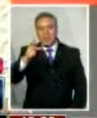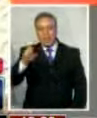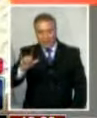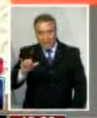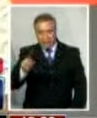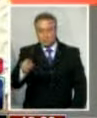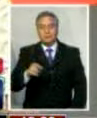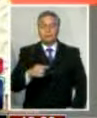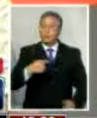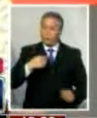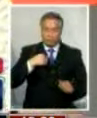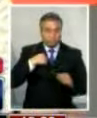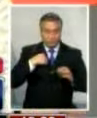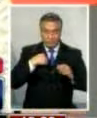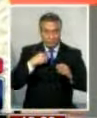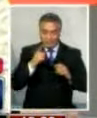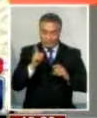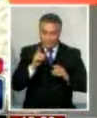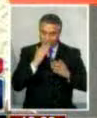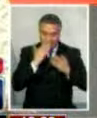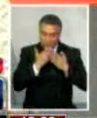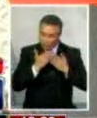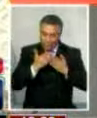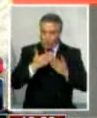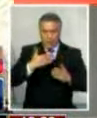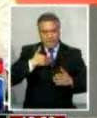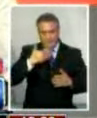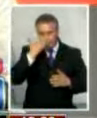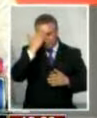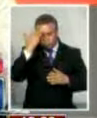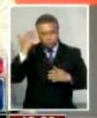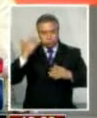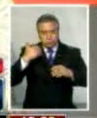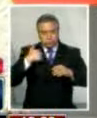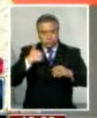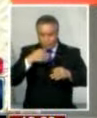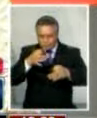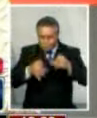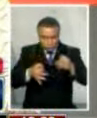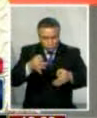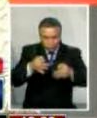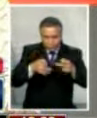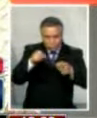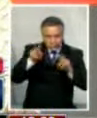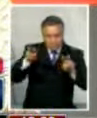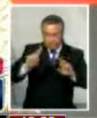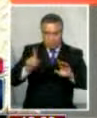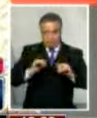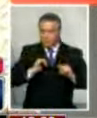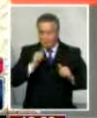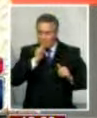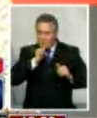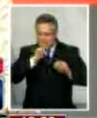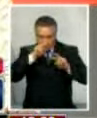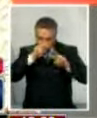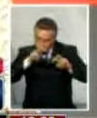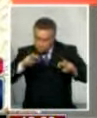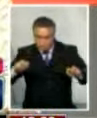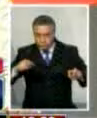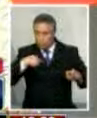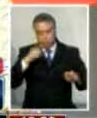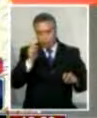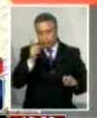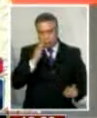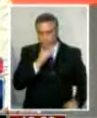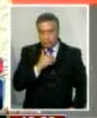No estudié en detalle, no soy penalista, no estudié en detalle los antecedentes. Pero hay